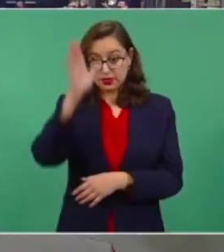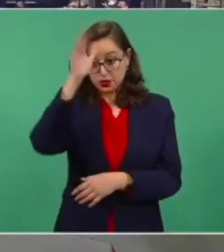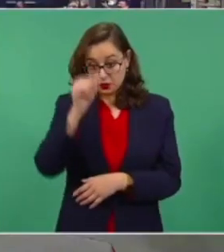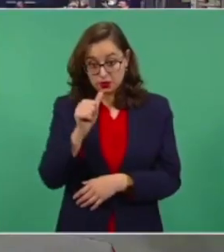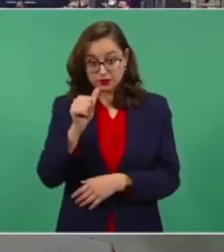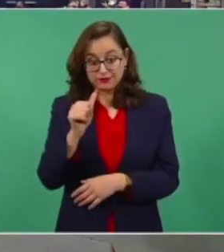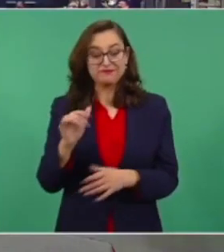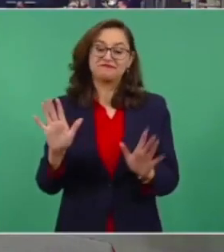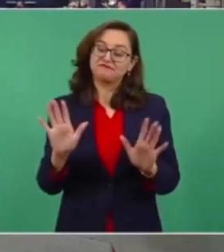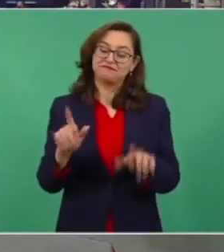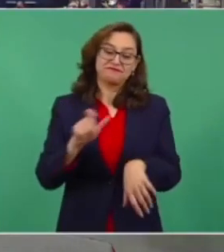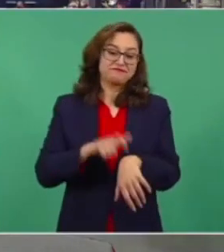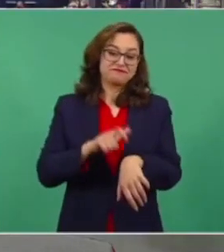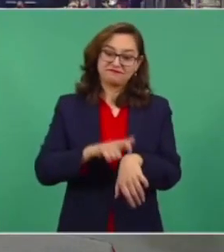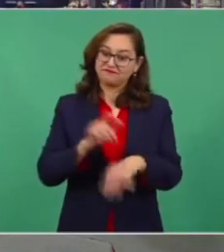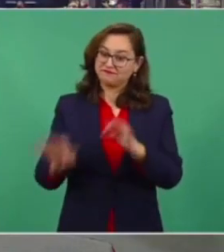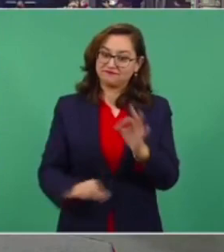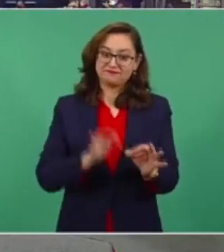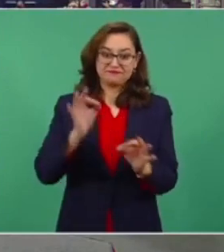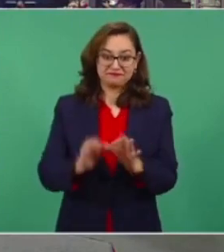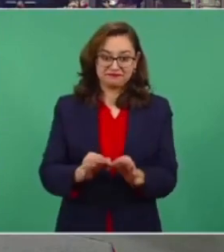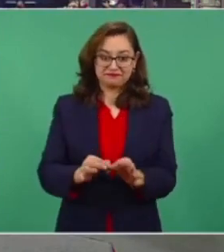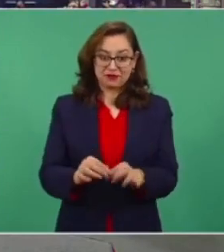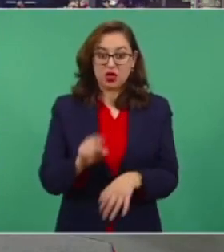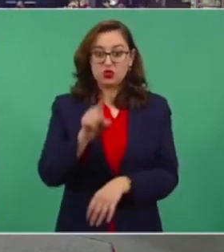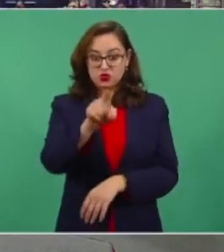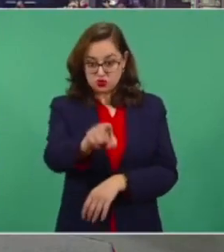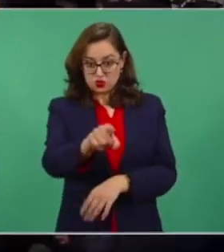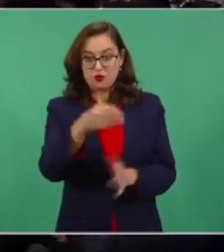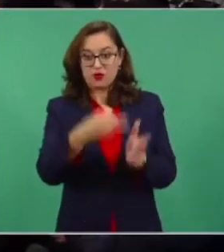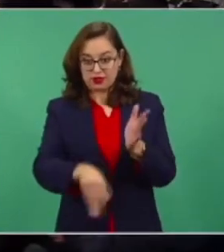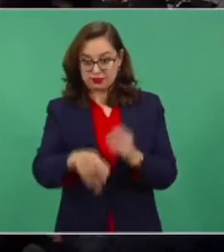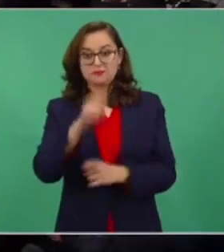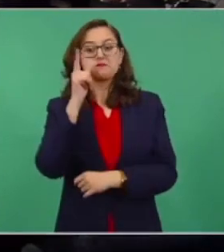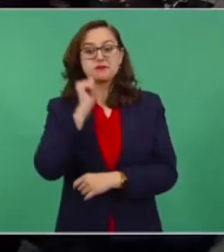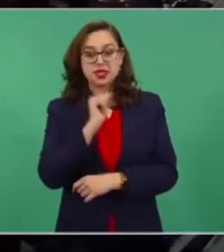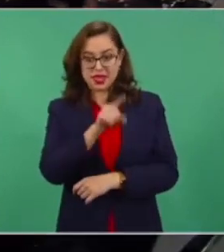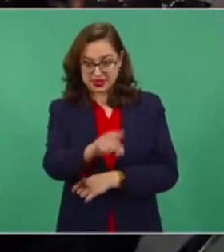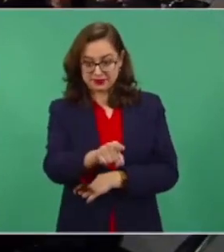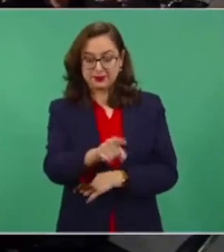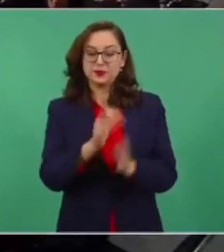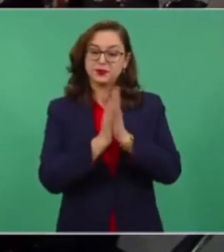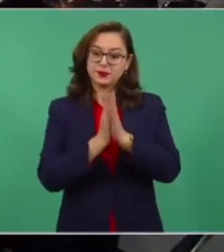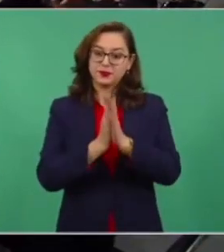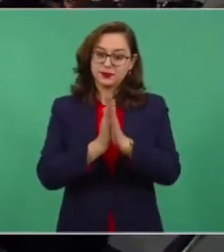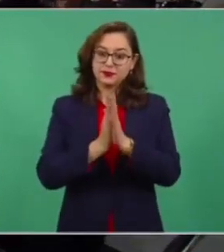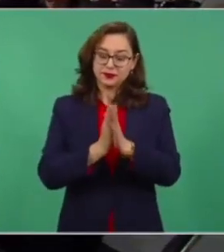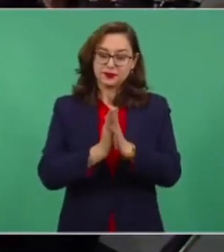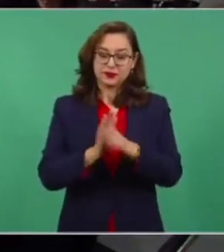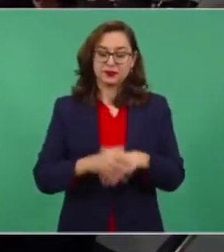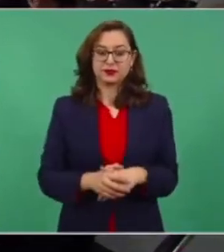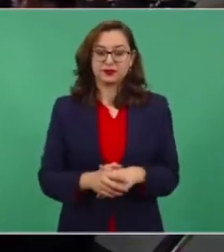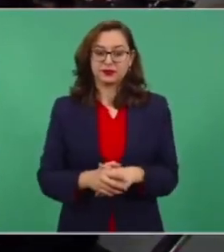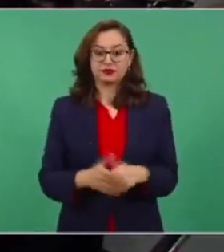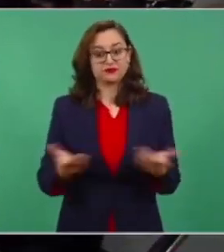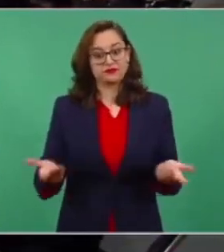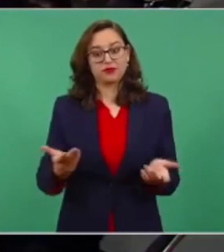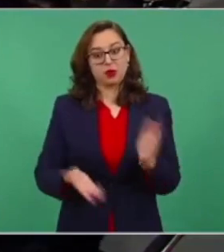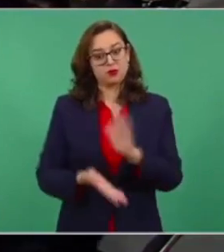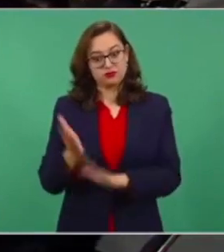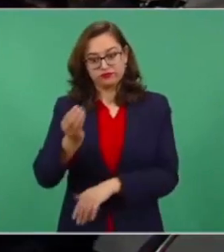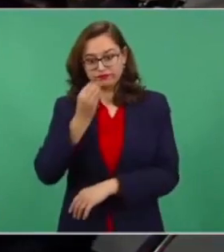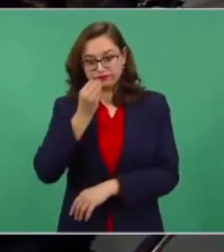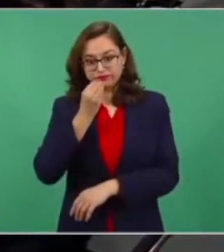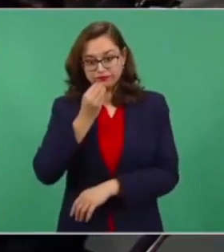¿Saben Gracias. qué? Ya. Te quedas tú mañana, ¿sí? Por favor. Porque tengo un desayuno.